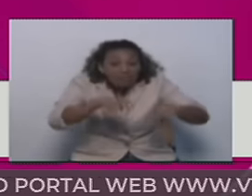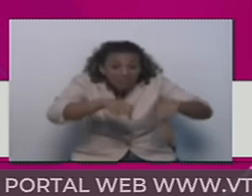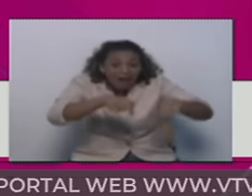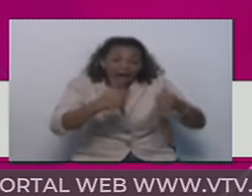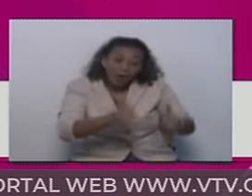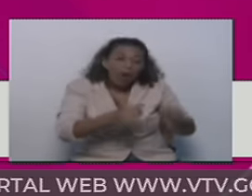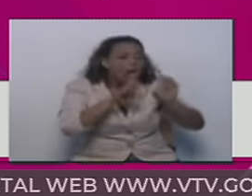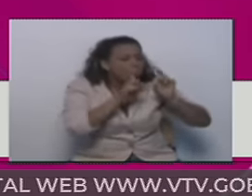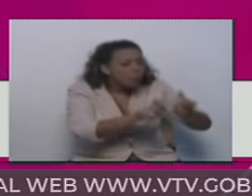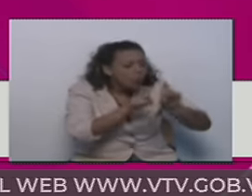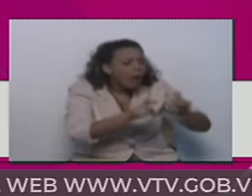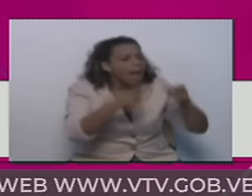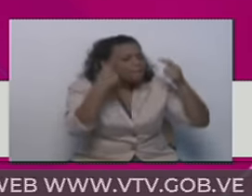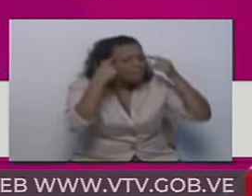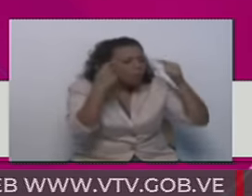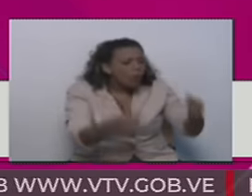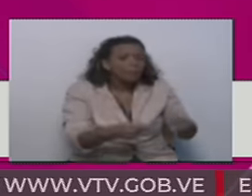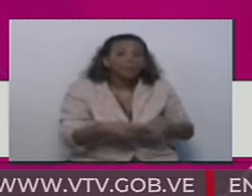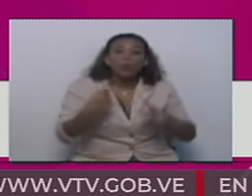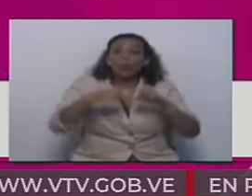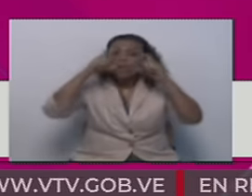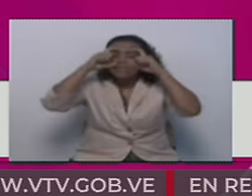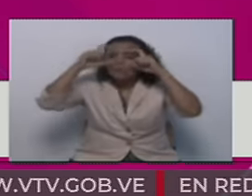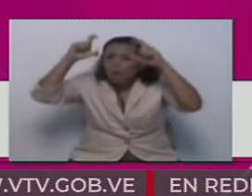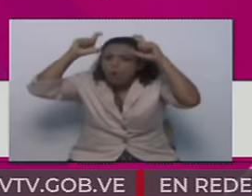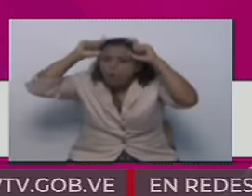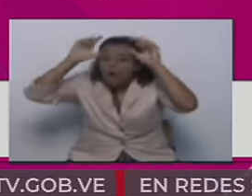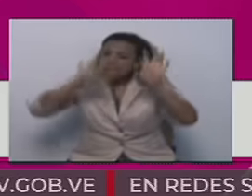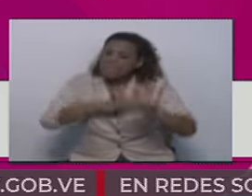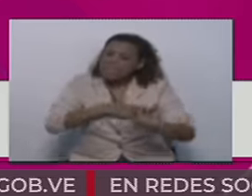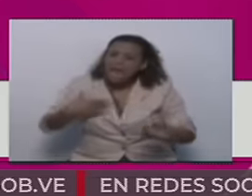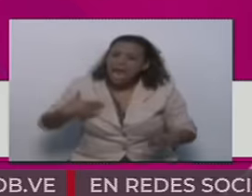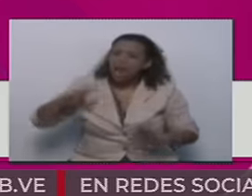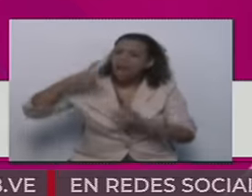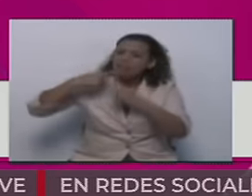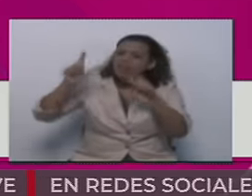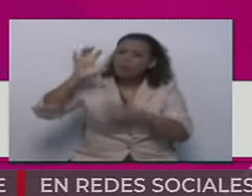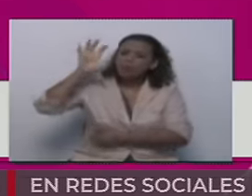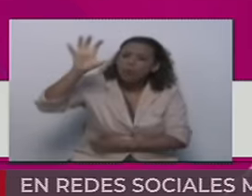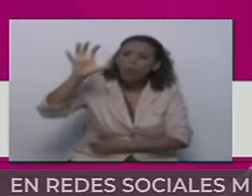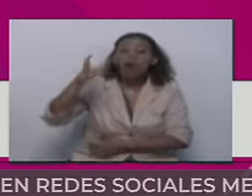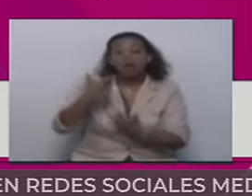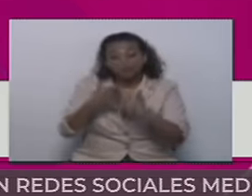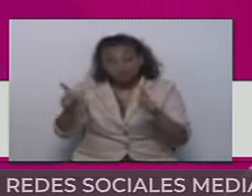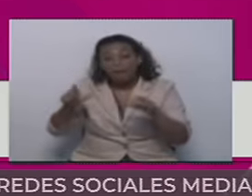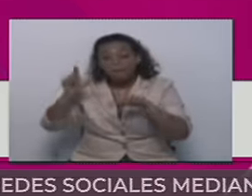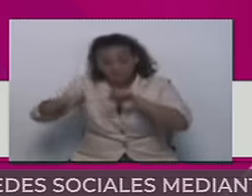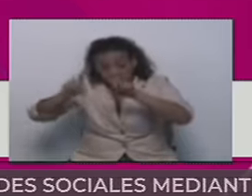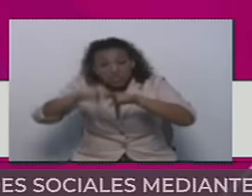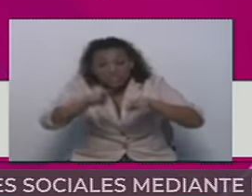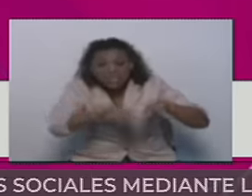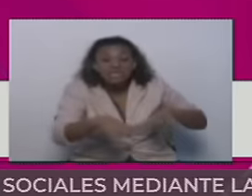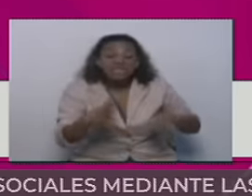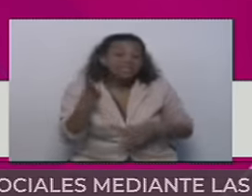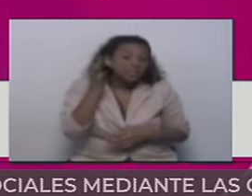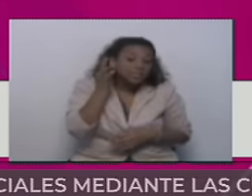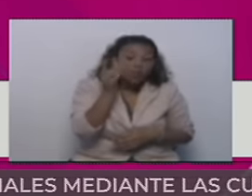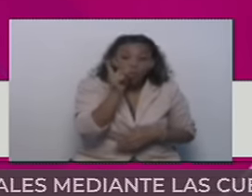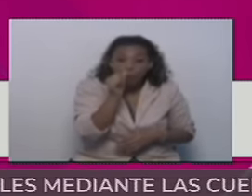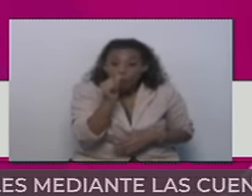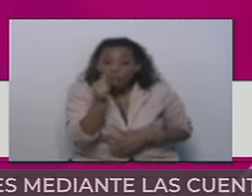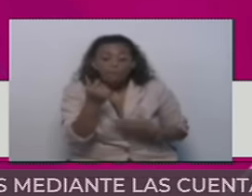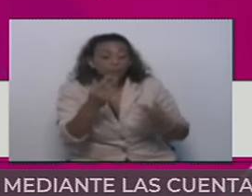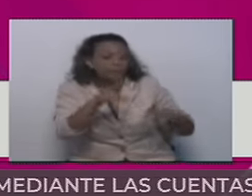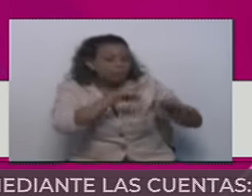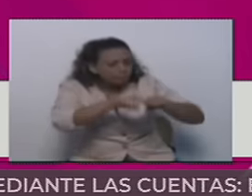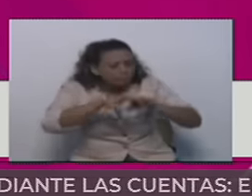niñas. Como dijera Simón Rodríguez, si quieres república, forma republicano, entre niños y